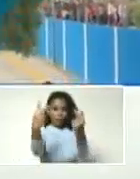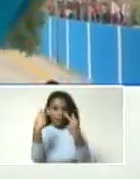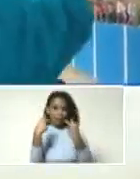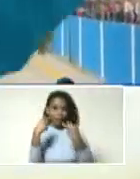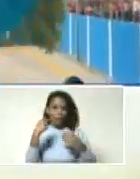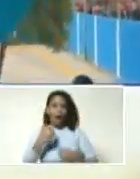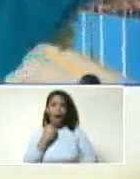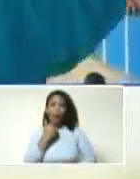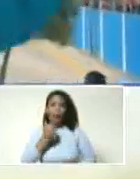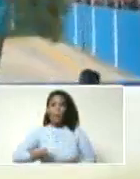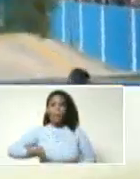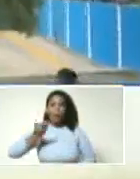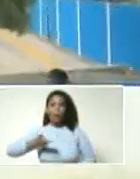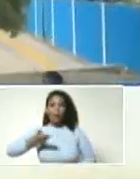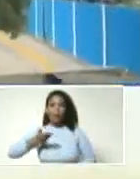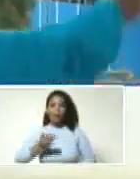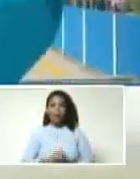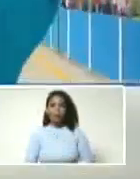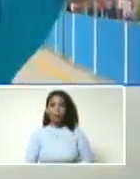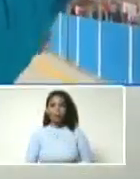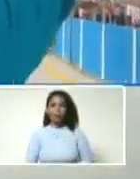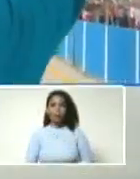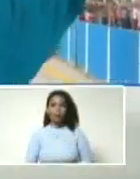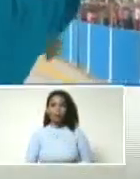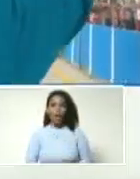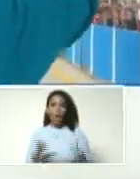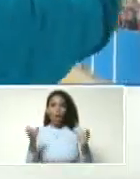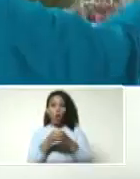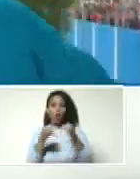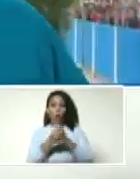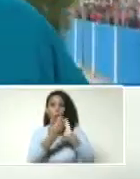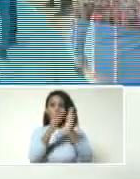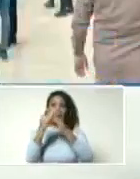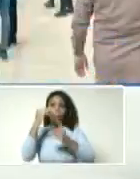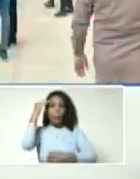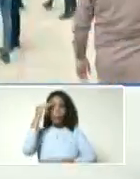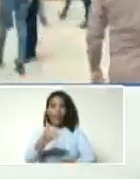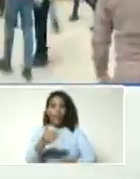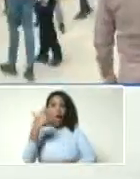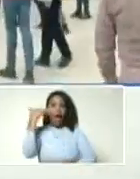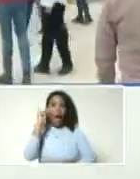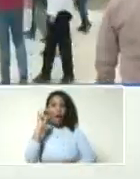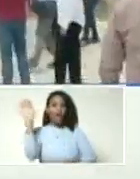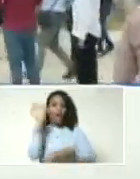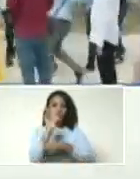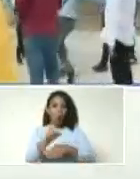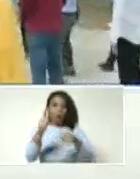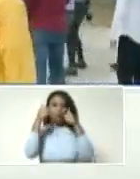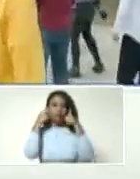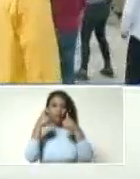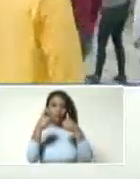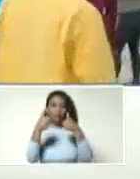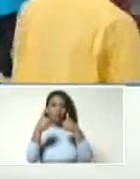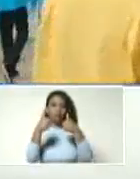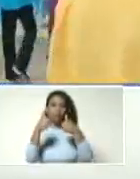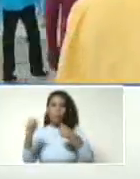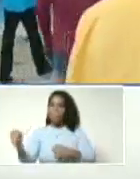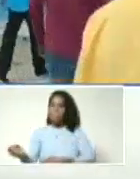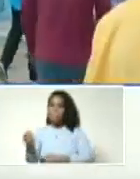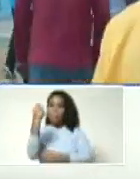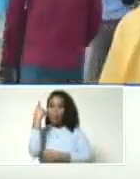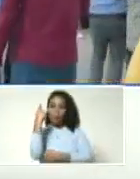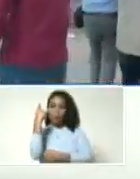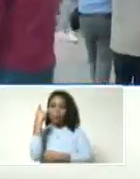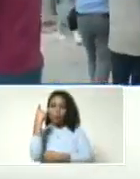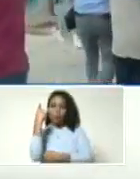muy importante. Las brigadas comunitarias militares están funcionando, es lo primero,